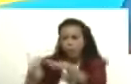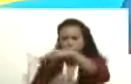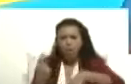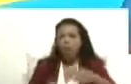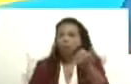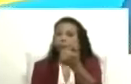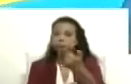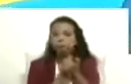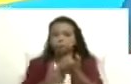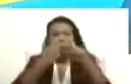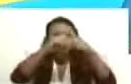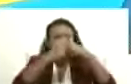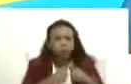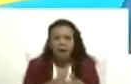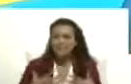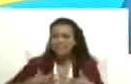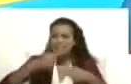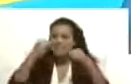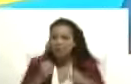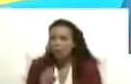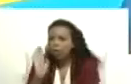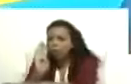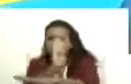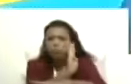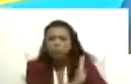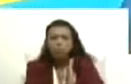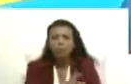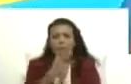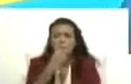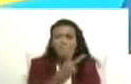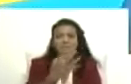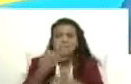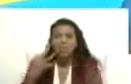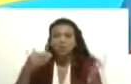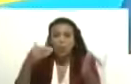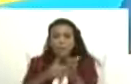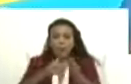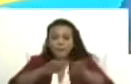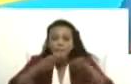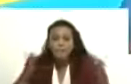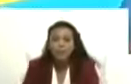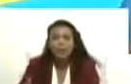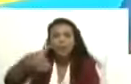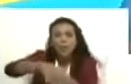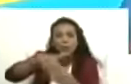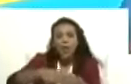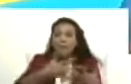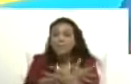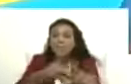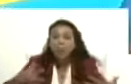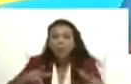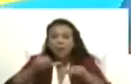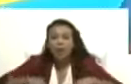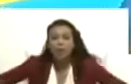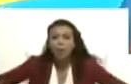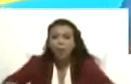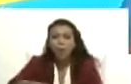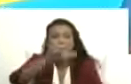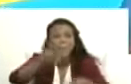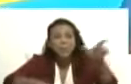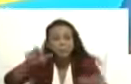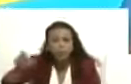sostén logístico y de seguridad de las 28.000 mesas de votación y de los millones y millones